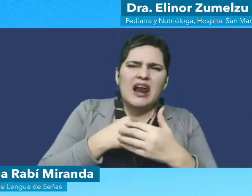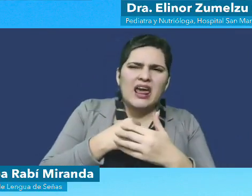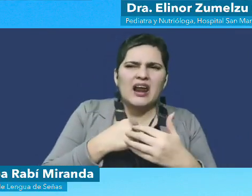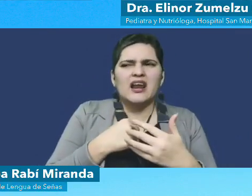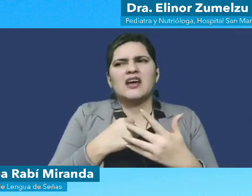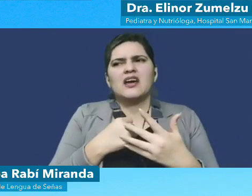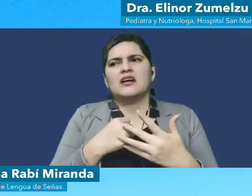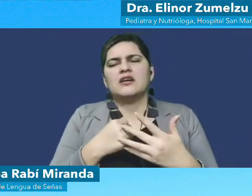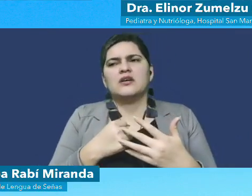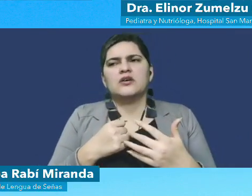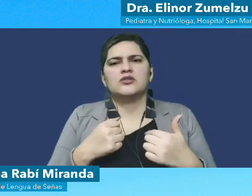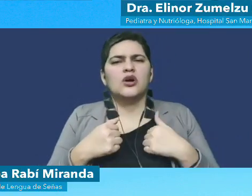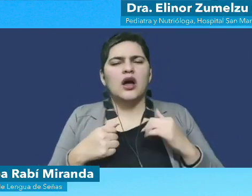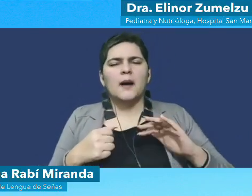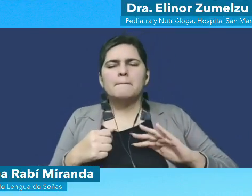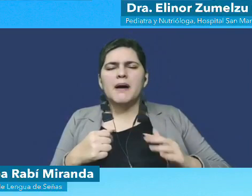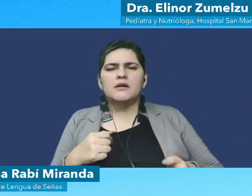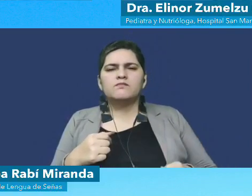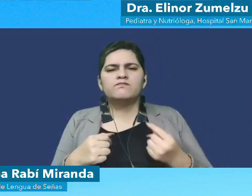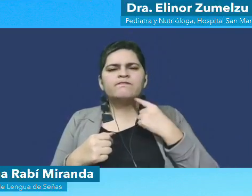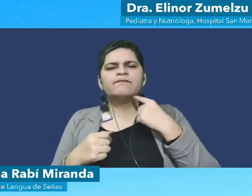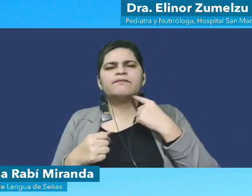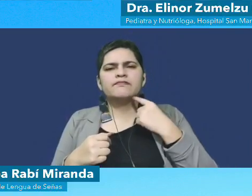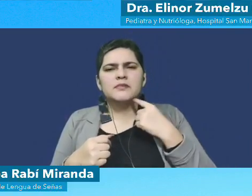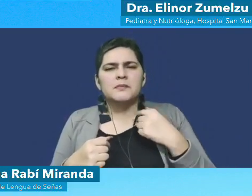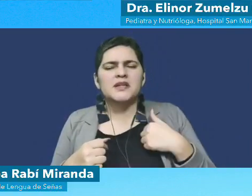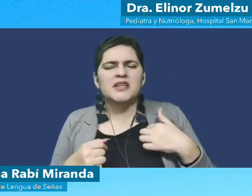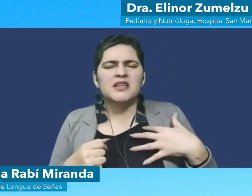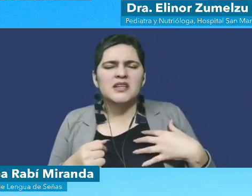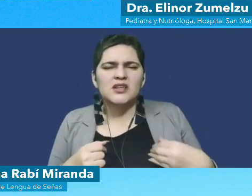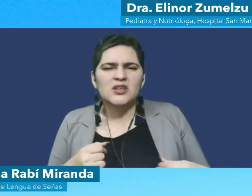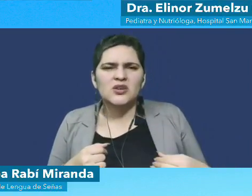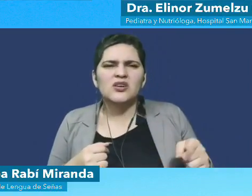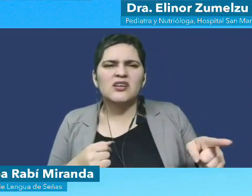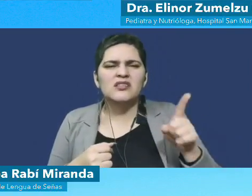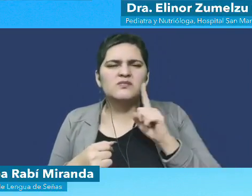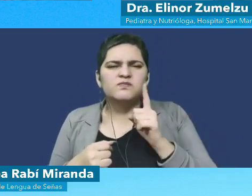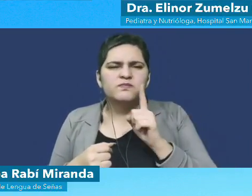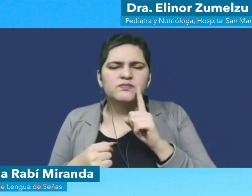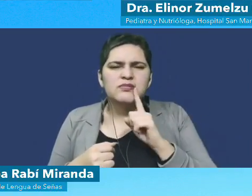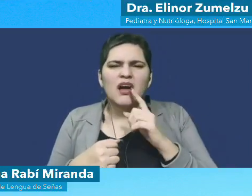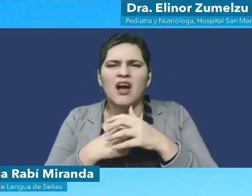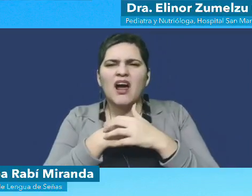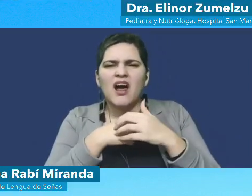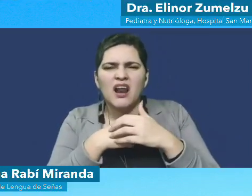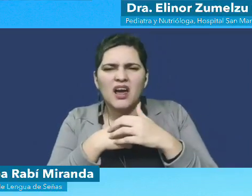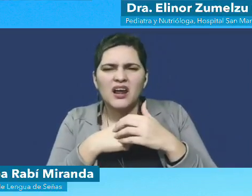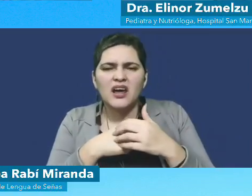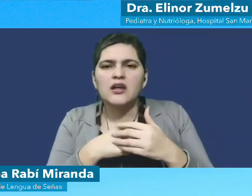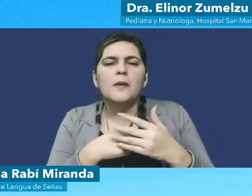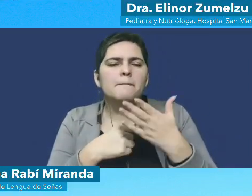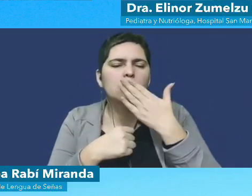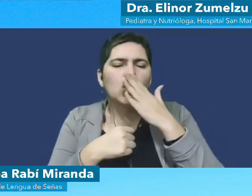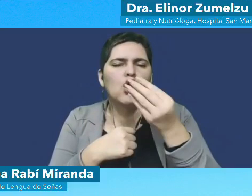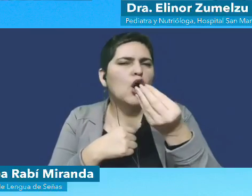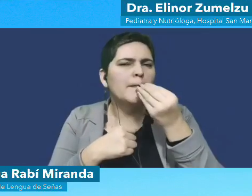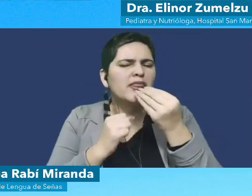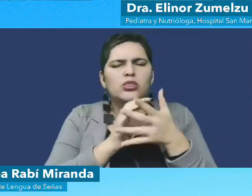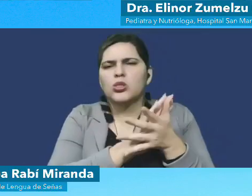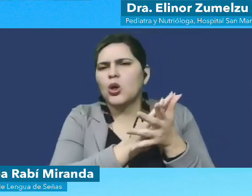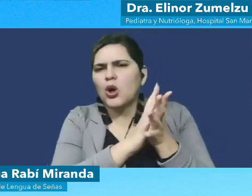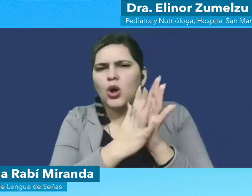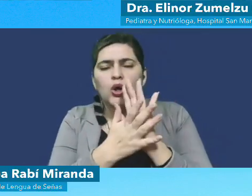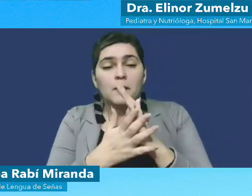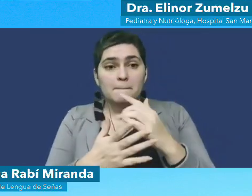mi embarazo anterior, mi niño tiene alergia a proteína de leche de vaca o en el otro no sé qué, es comer de todo. Si yo tengo una madre bien alimentada durante